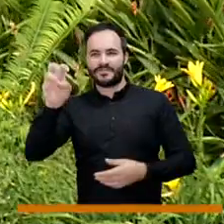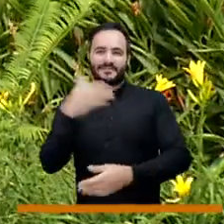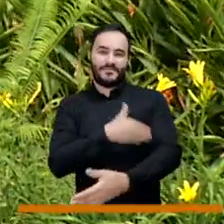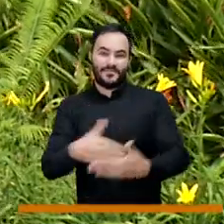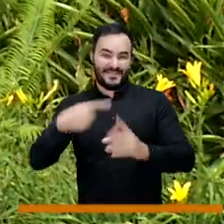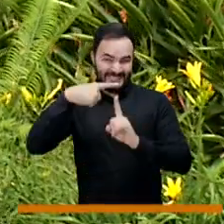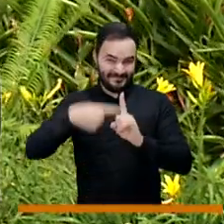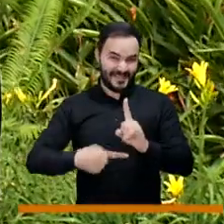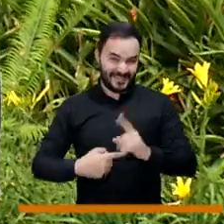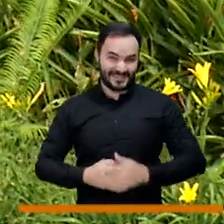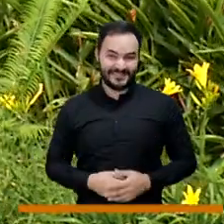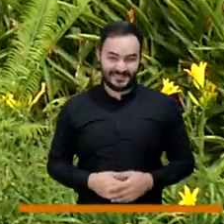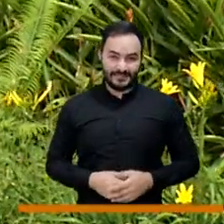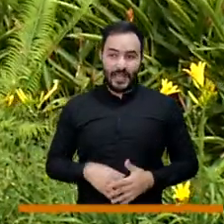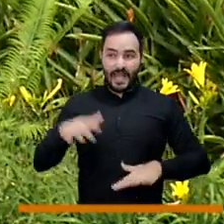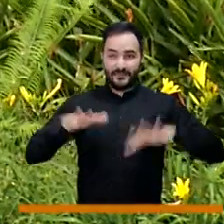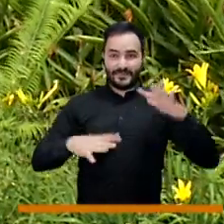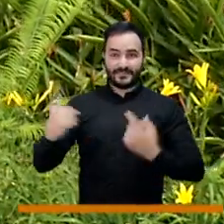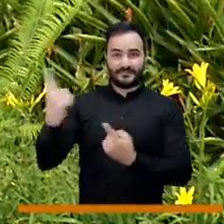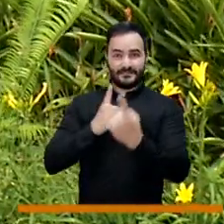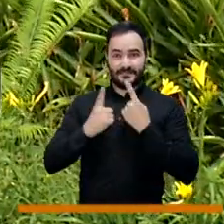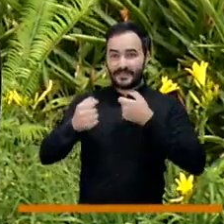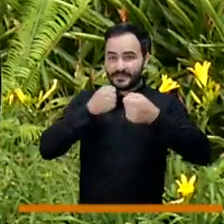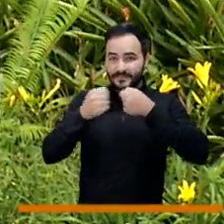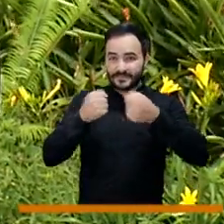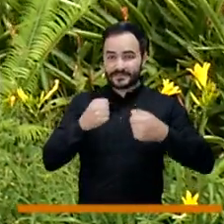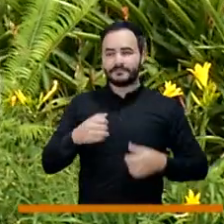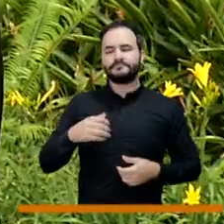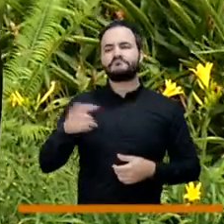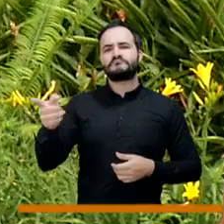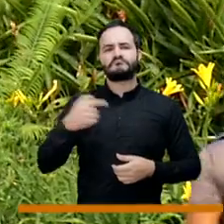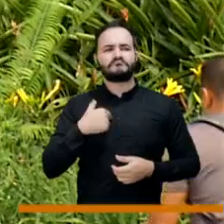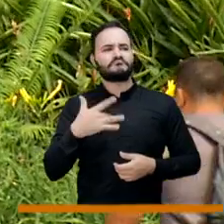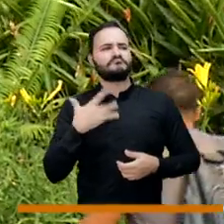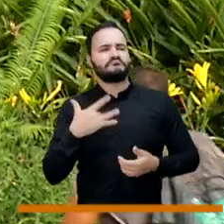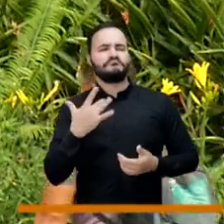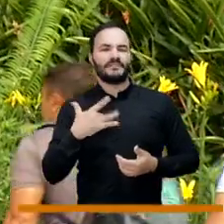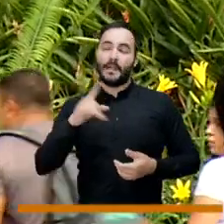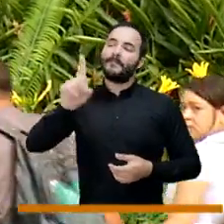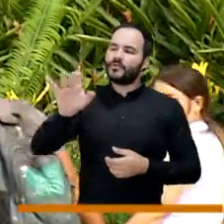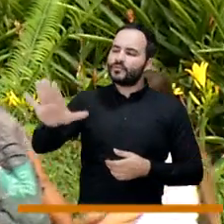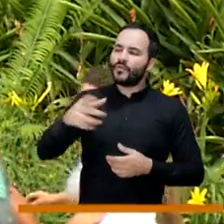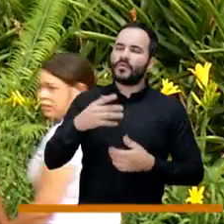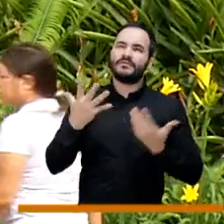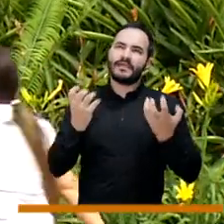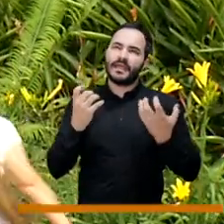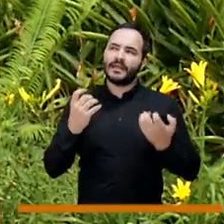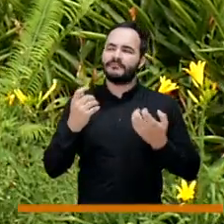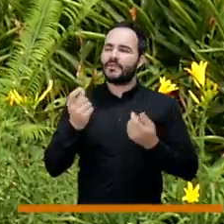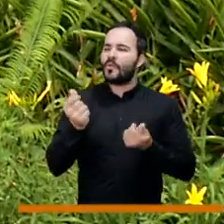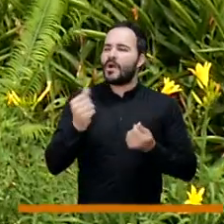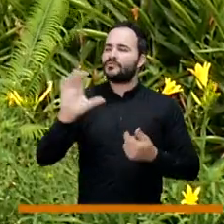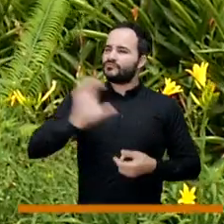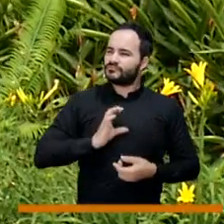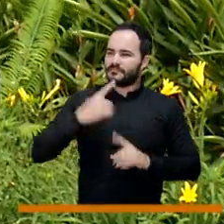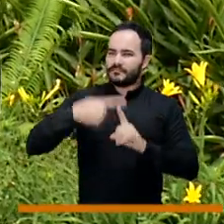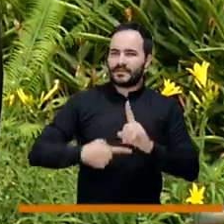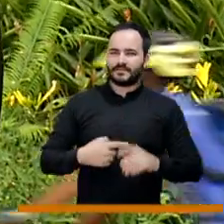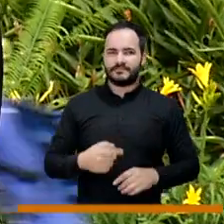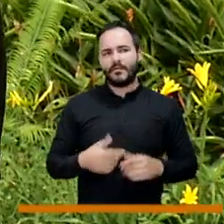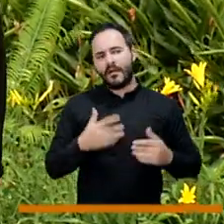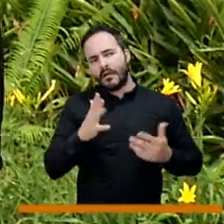mensuales. Entonces, cuando vienen a las entrevistas, uno les pregunta, venga, ¿cuánto es su aspiración salarial? Ah, no, 700 mil